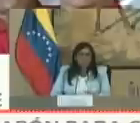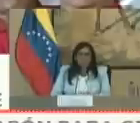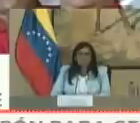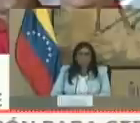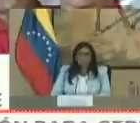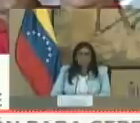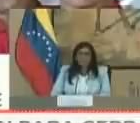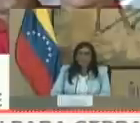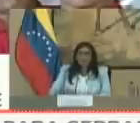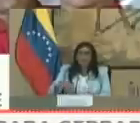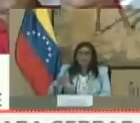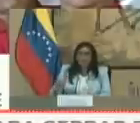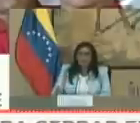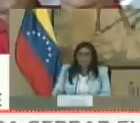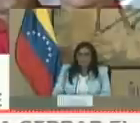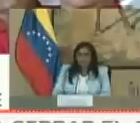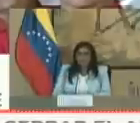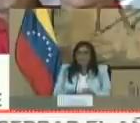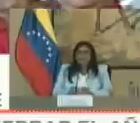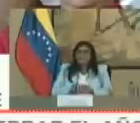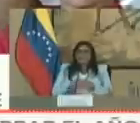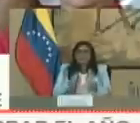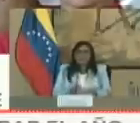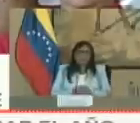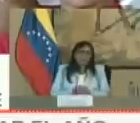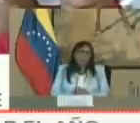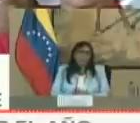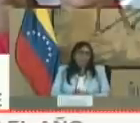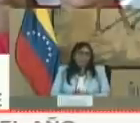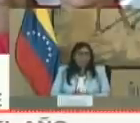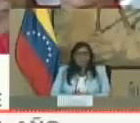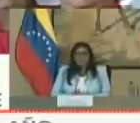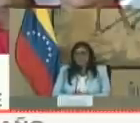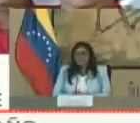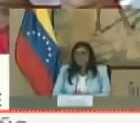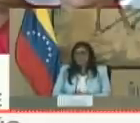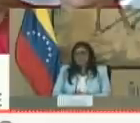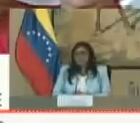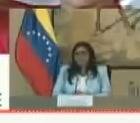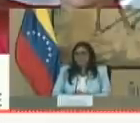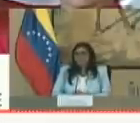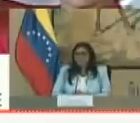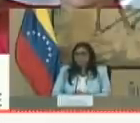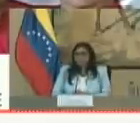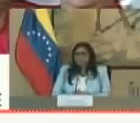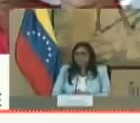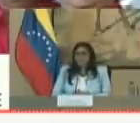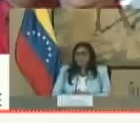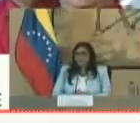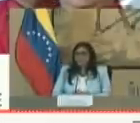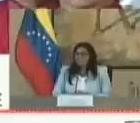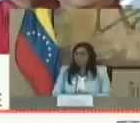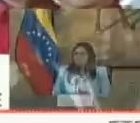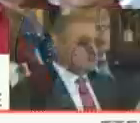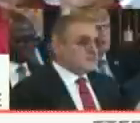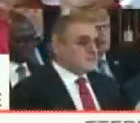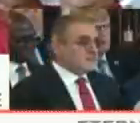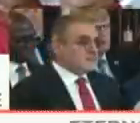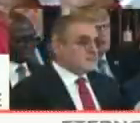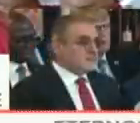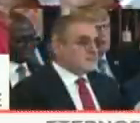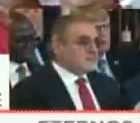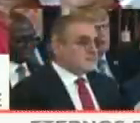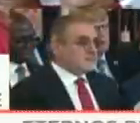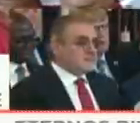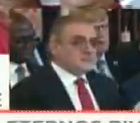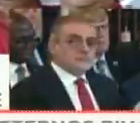del partido, a todas las instancias, que tengamos presente que ahora tendremos una vicepresidencia para los asuntos, para